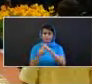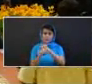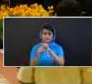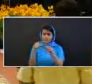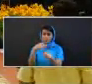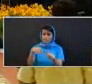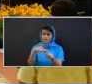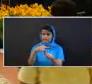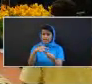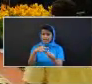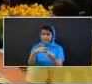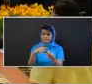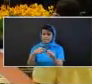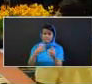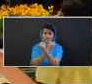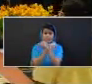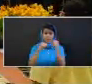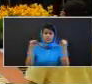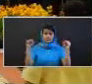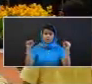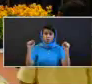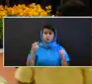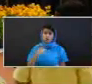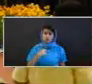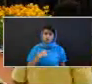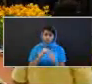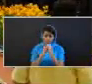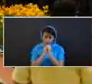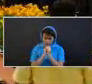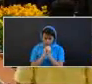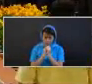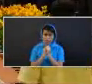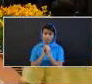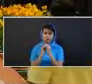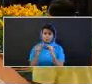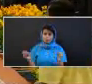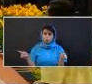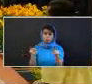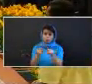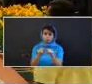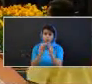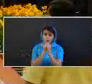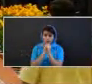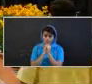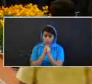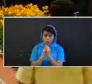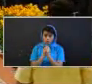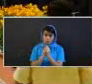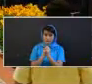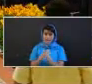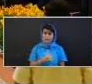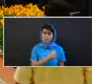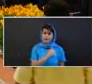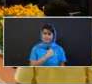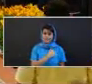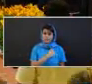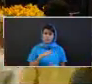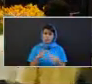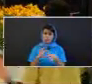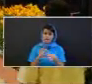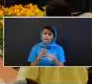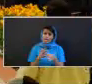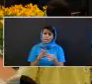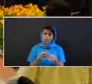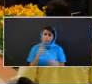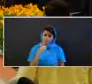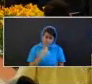por salvación. Yo les suplico por favor que me acompañe a orar por esas necesidades en una actitud de humillación ante